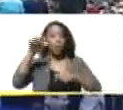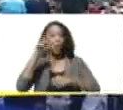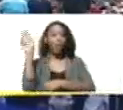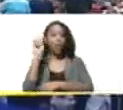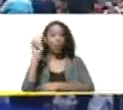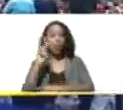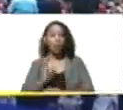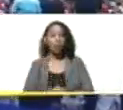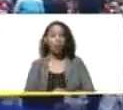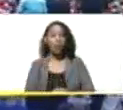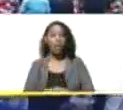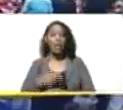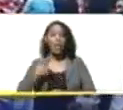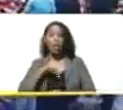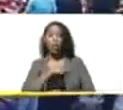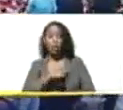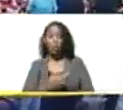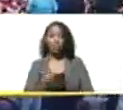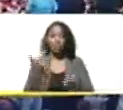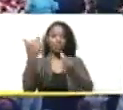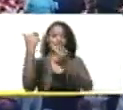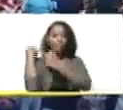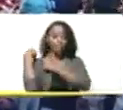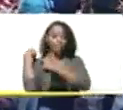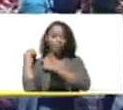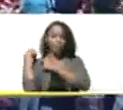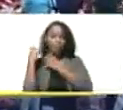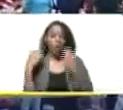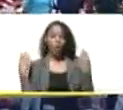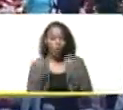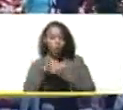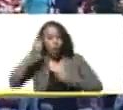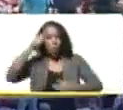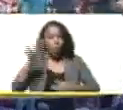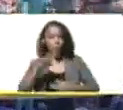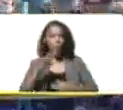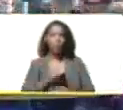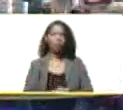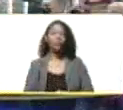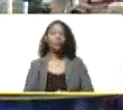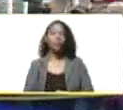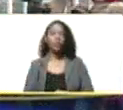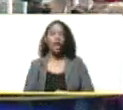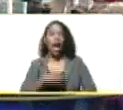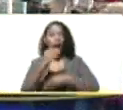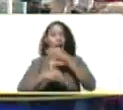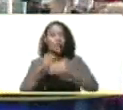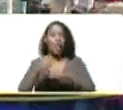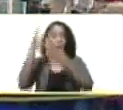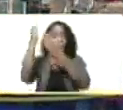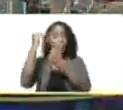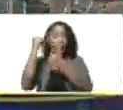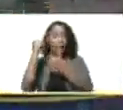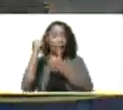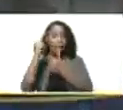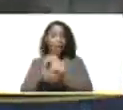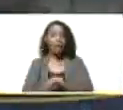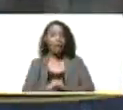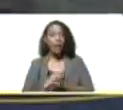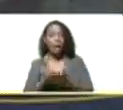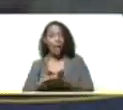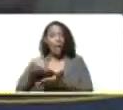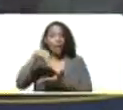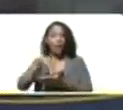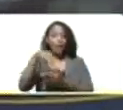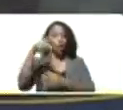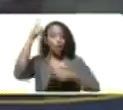Venezuela. Y a nosotros nos corresponde, al lado del pueblo y junto al pueblo, trillar la esperanza que levantó